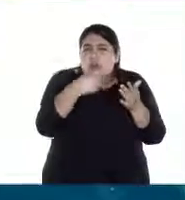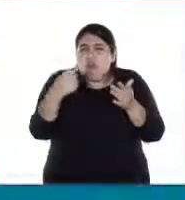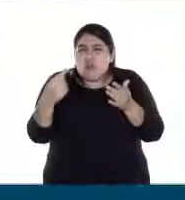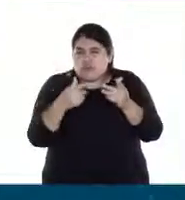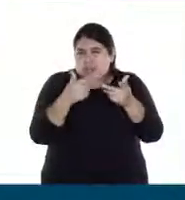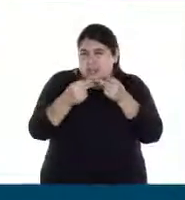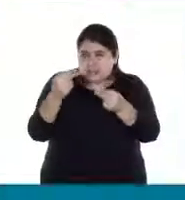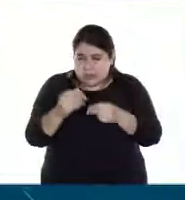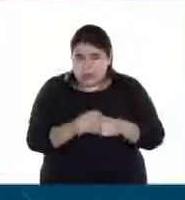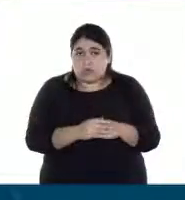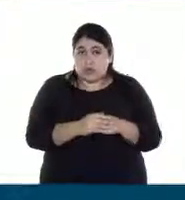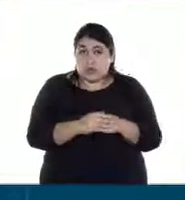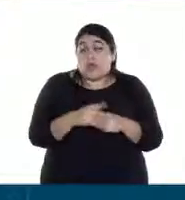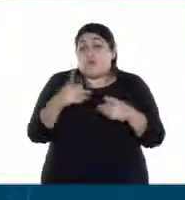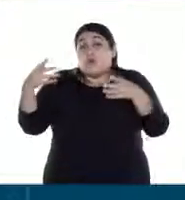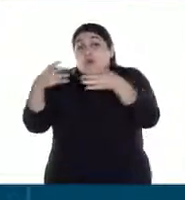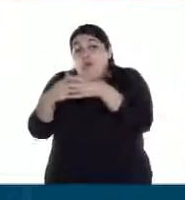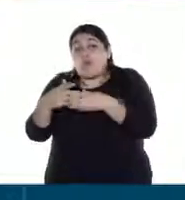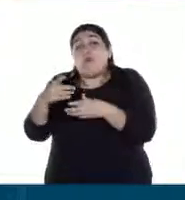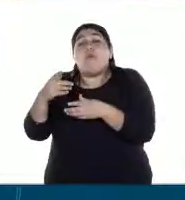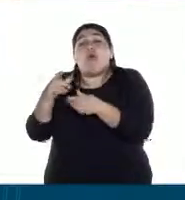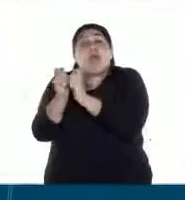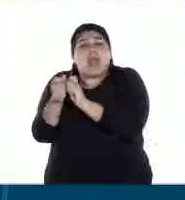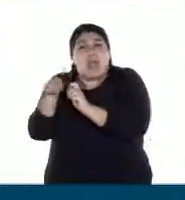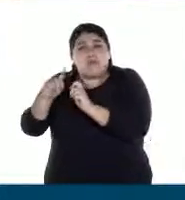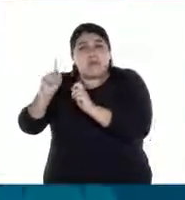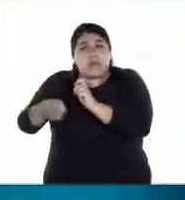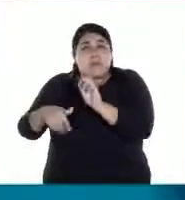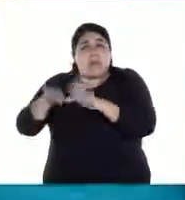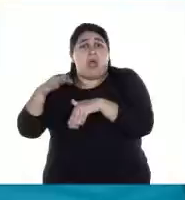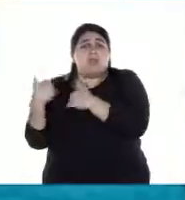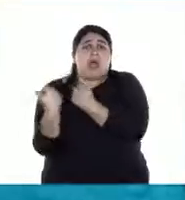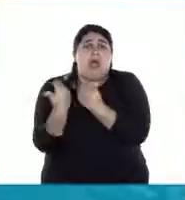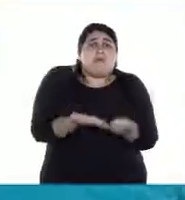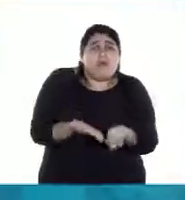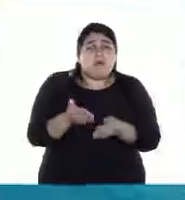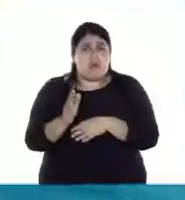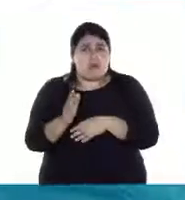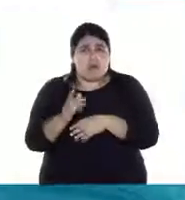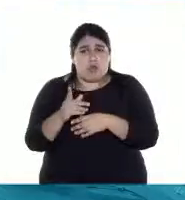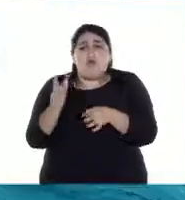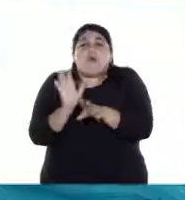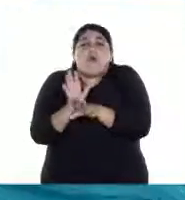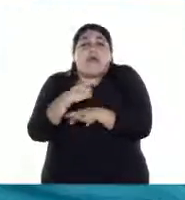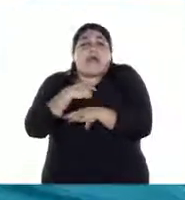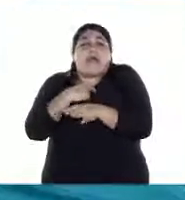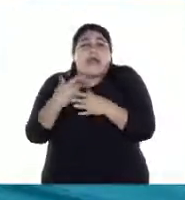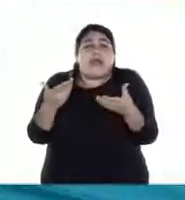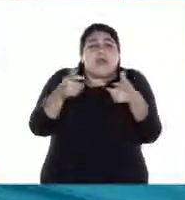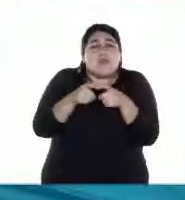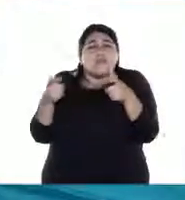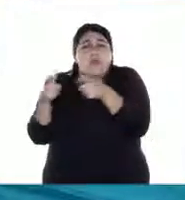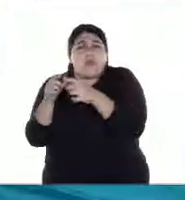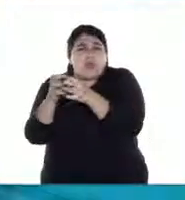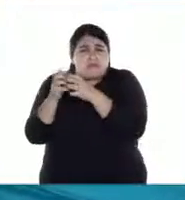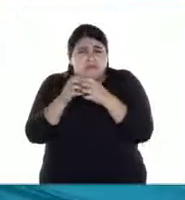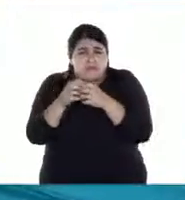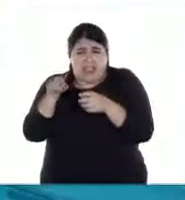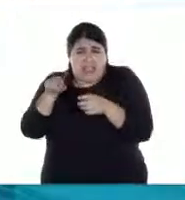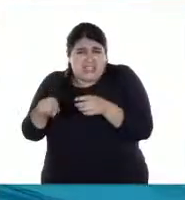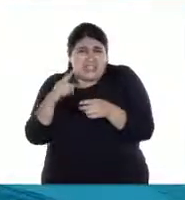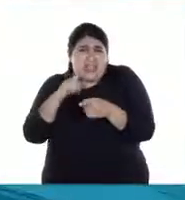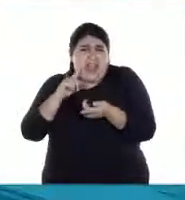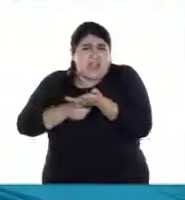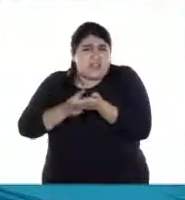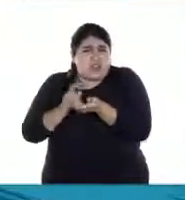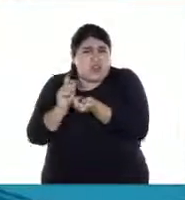hay que decirlo, Juntos por el Cambio le da al Ejecutivo los votos a cambio de una comisión bicameral que no cambia nada el negocio fabuloso que los